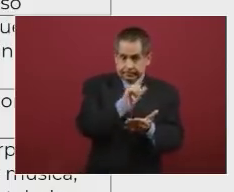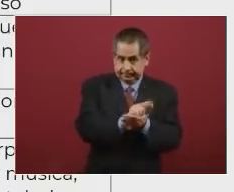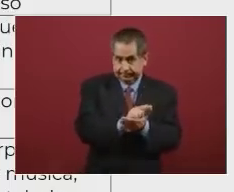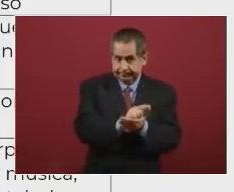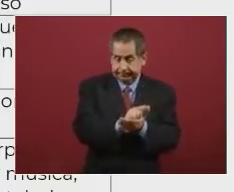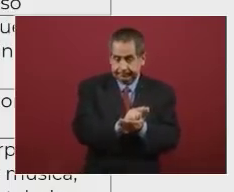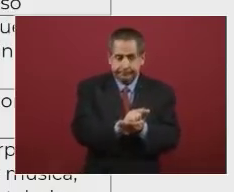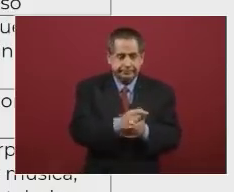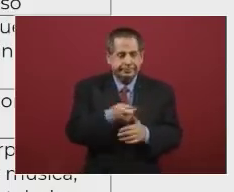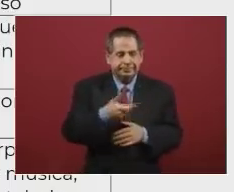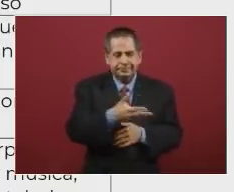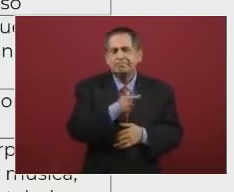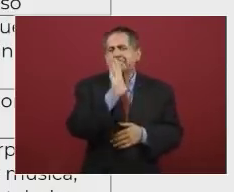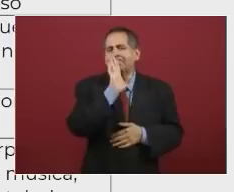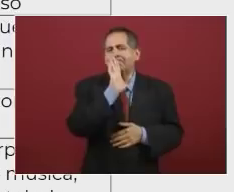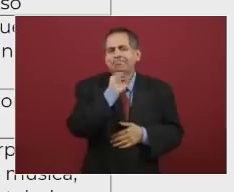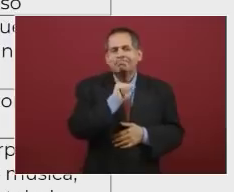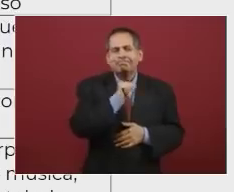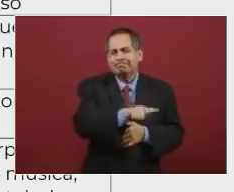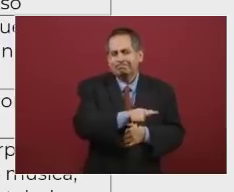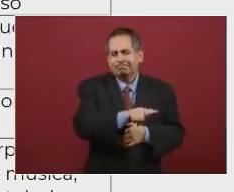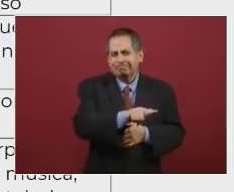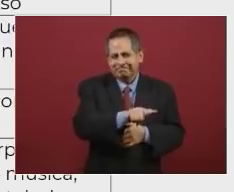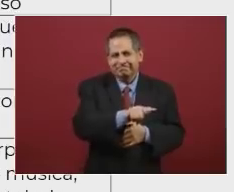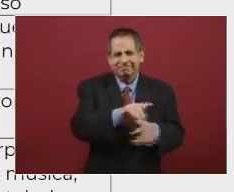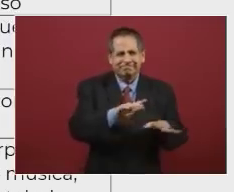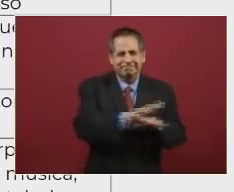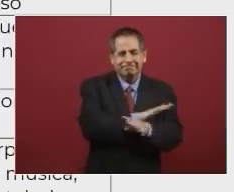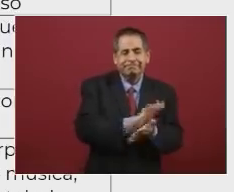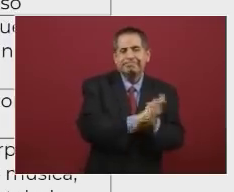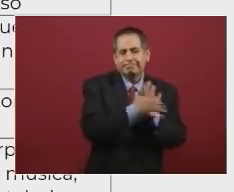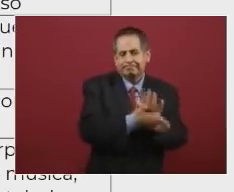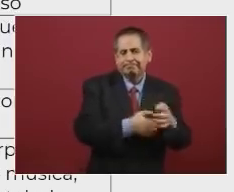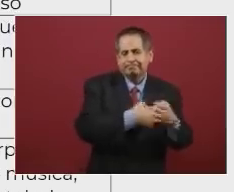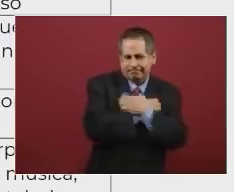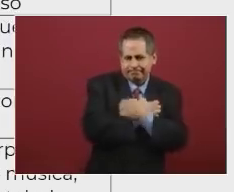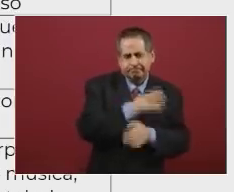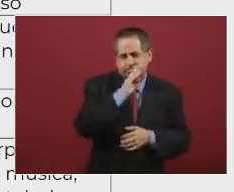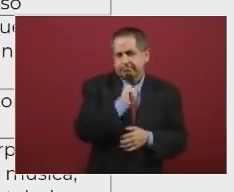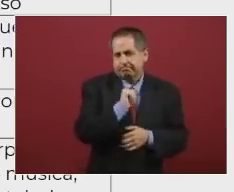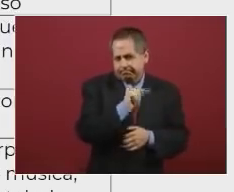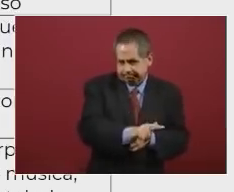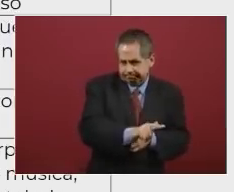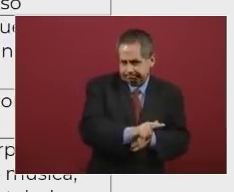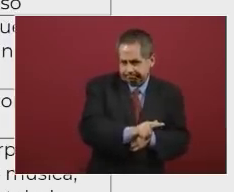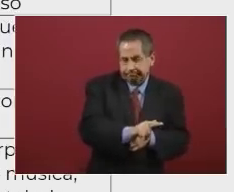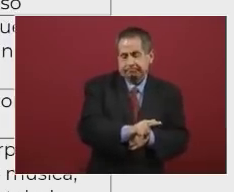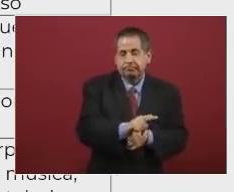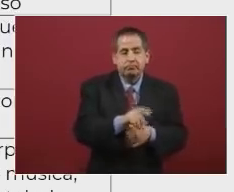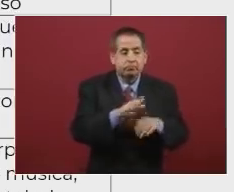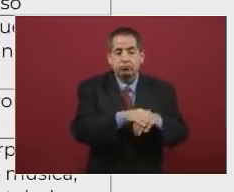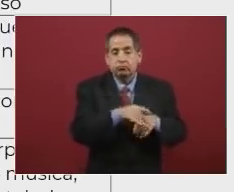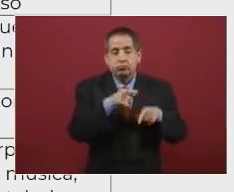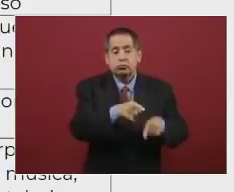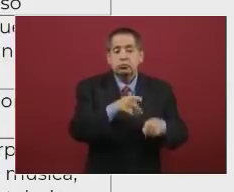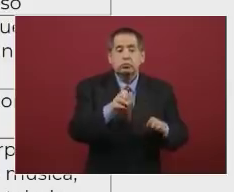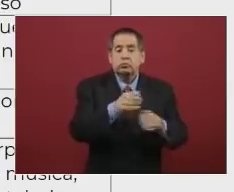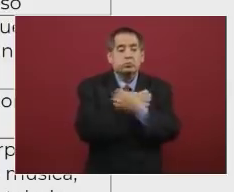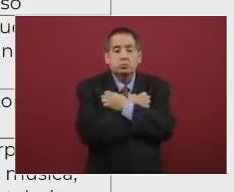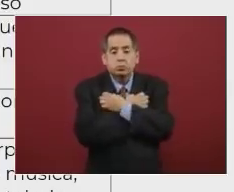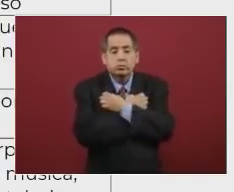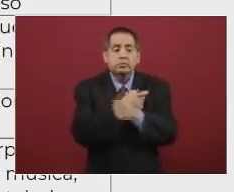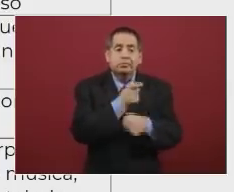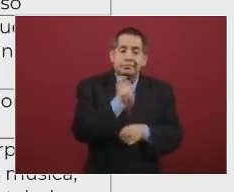de mal llamada reforma educativa porque fue parcial y de corte fundamentalmente administrativo.